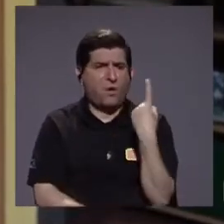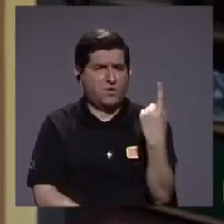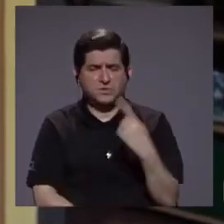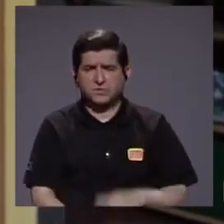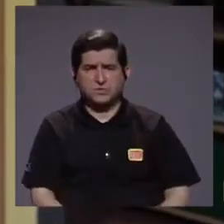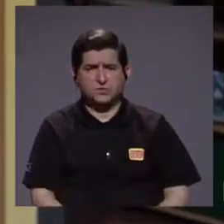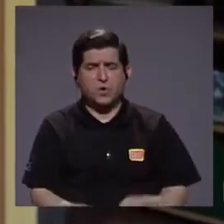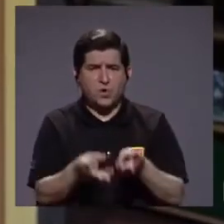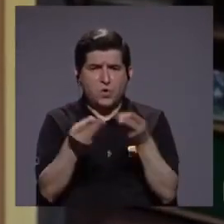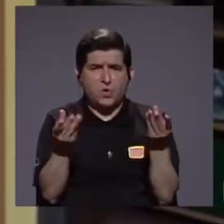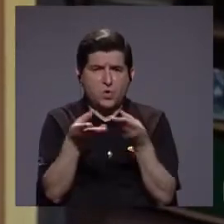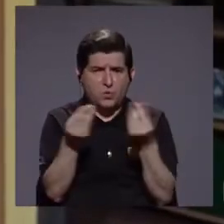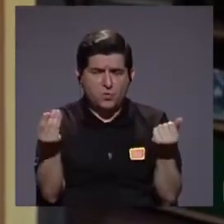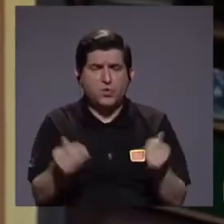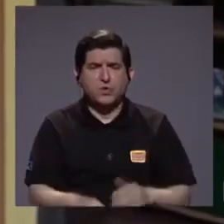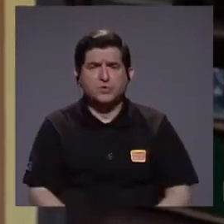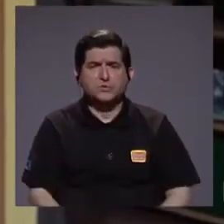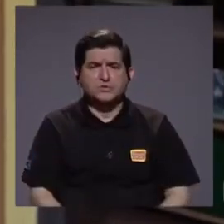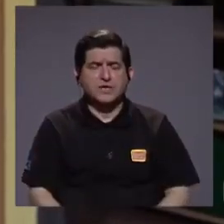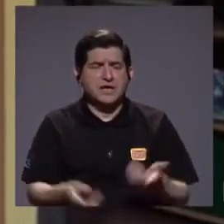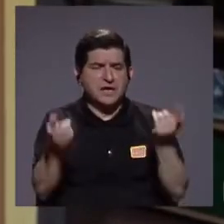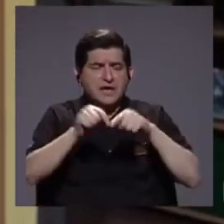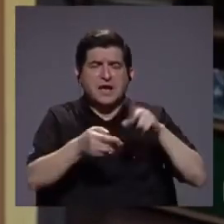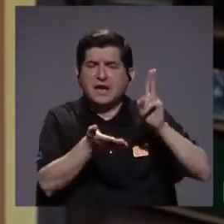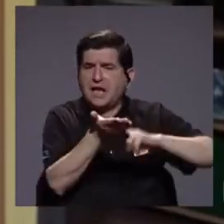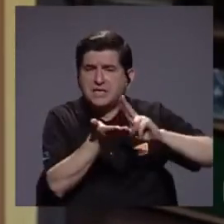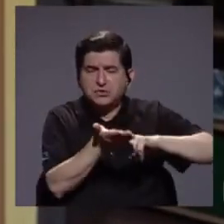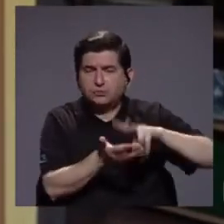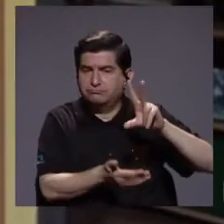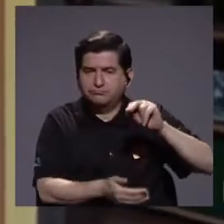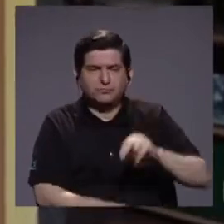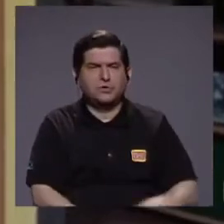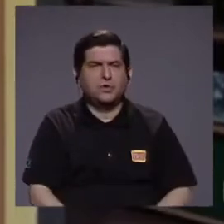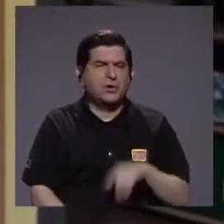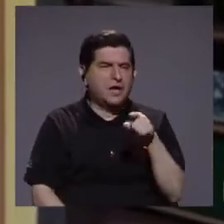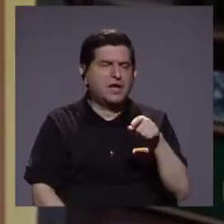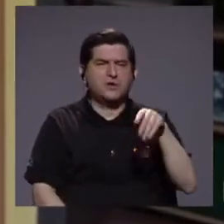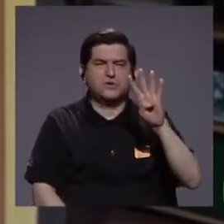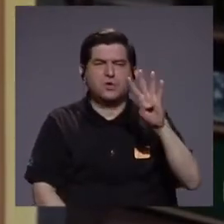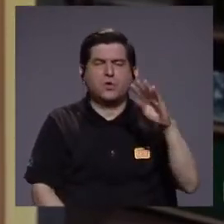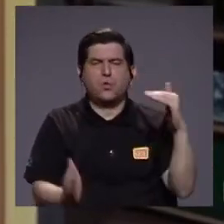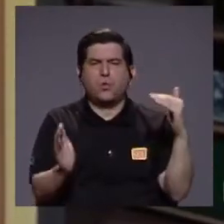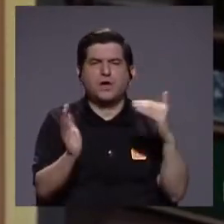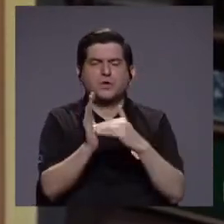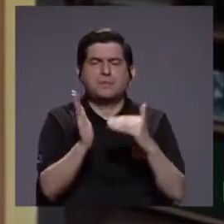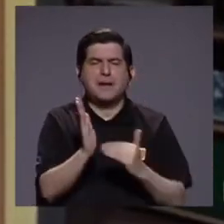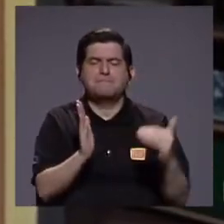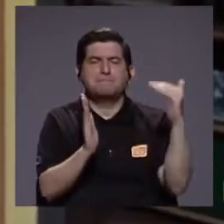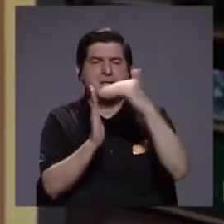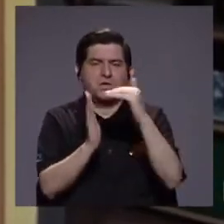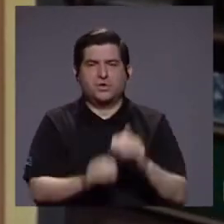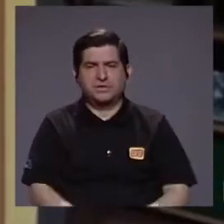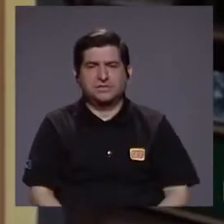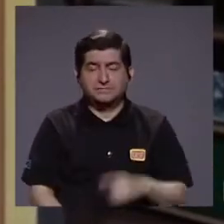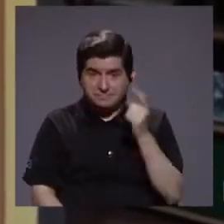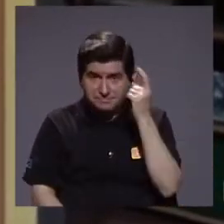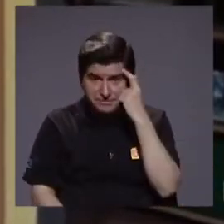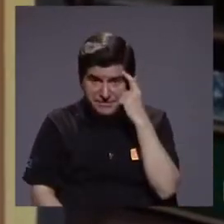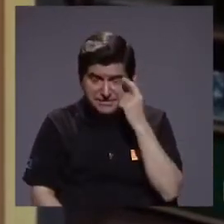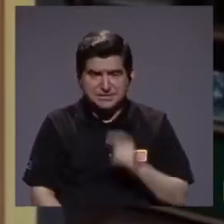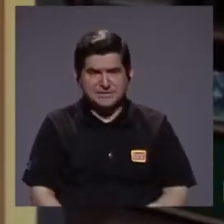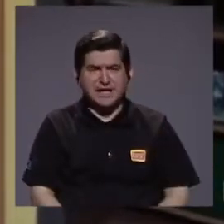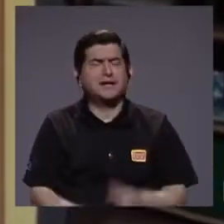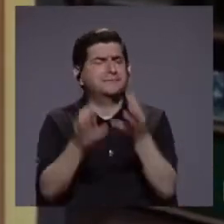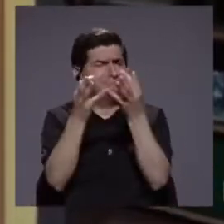lo que se genera producto de matrícula, que son aproximadamente 4.000 millones. Entonces estamos pensando que es